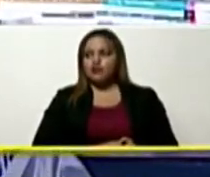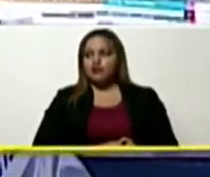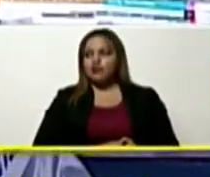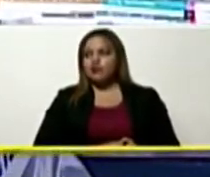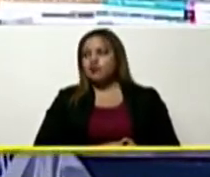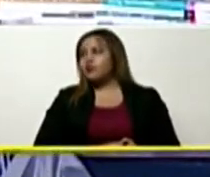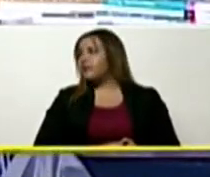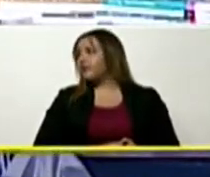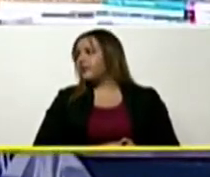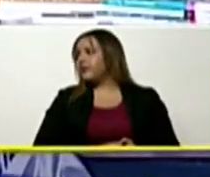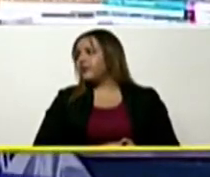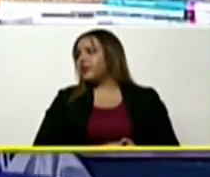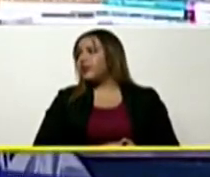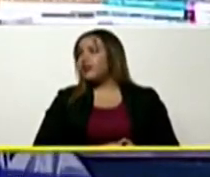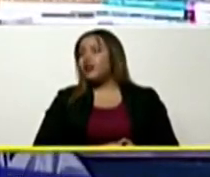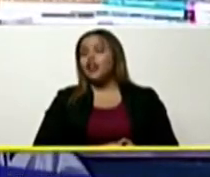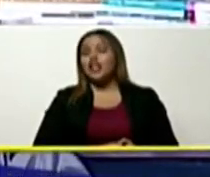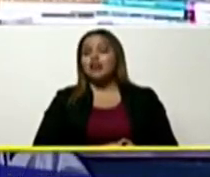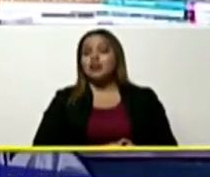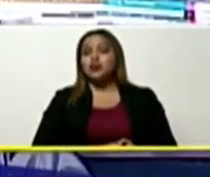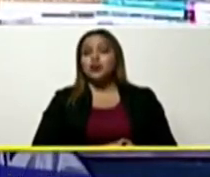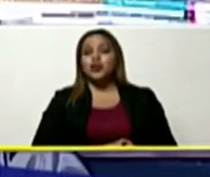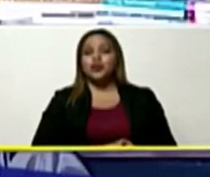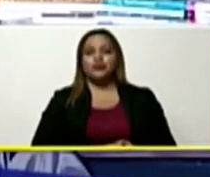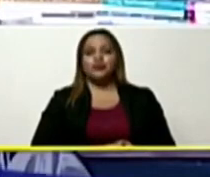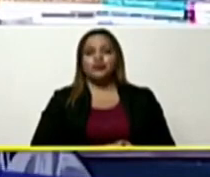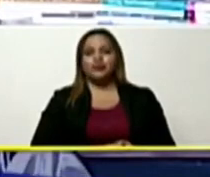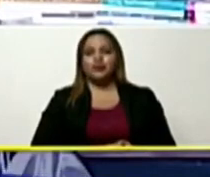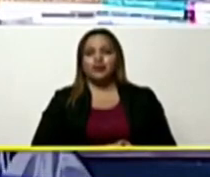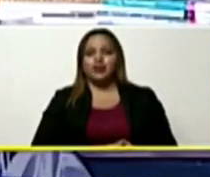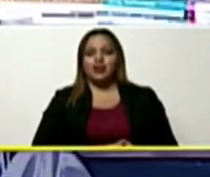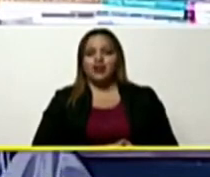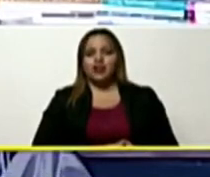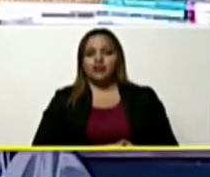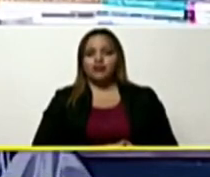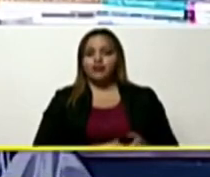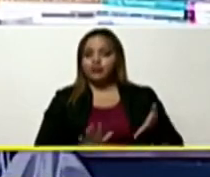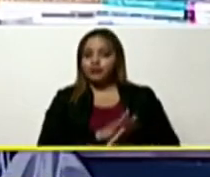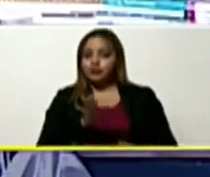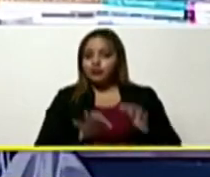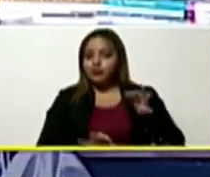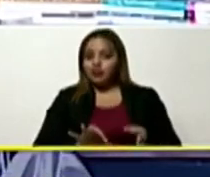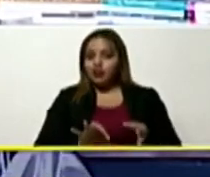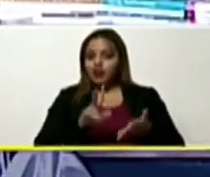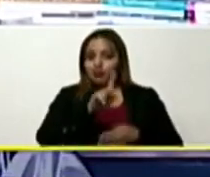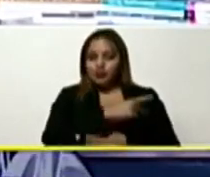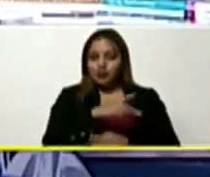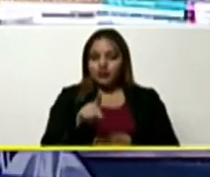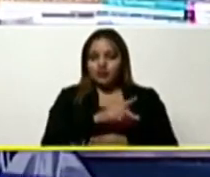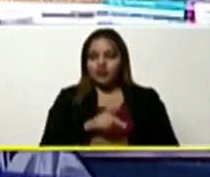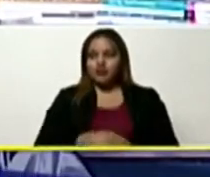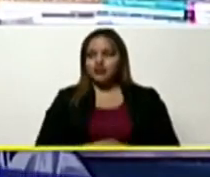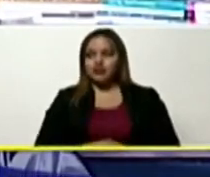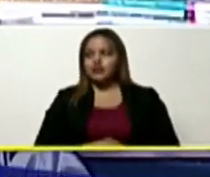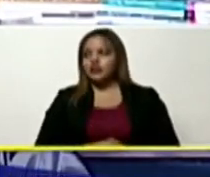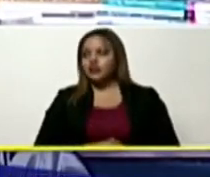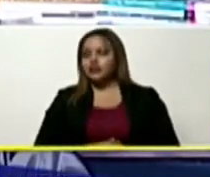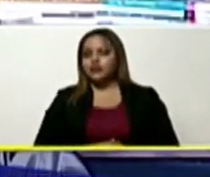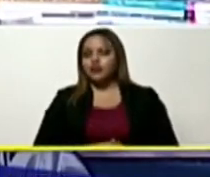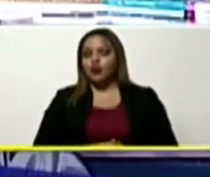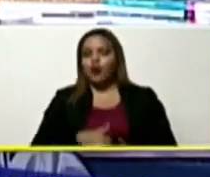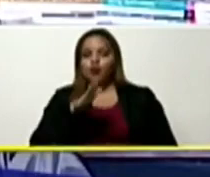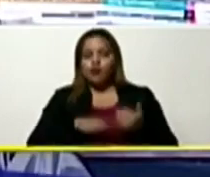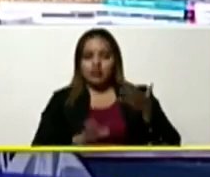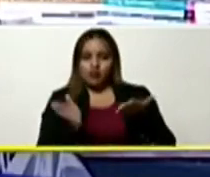vamos del secuestro y la injusticia a la poesía y la justicia. Se trata del